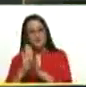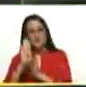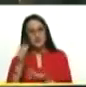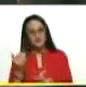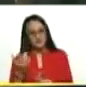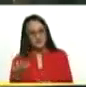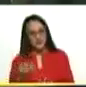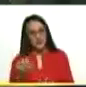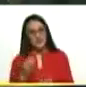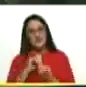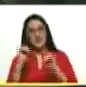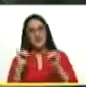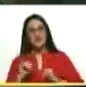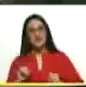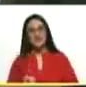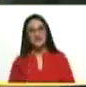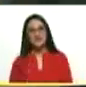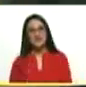felices.